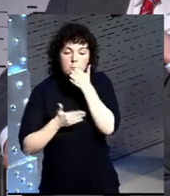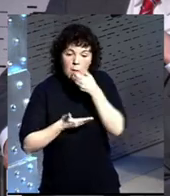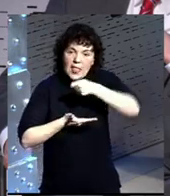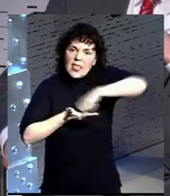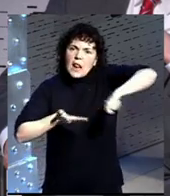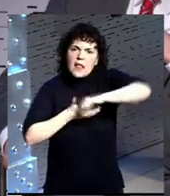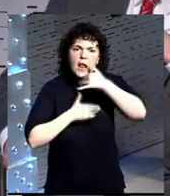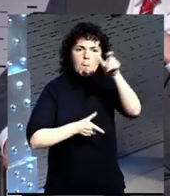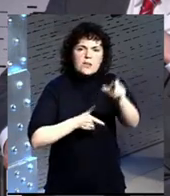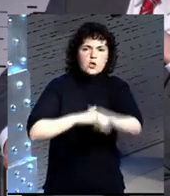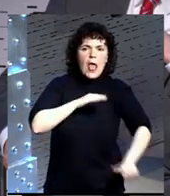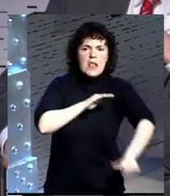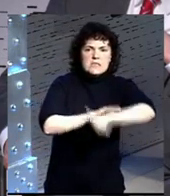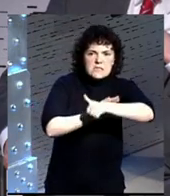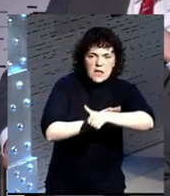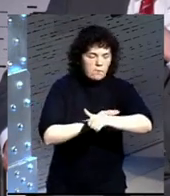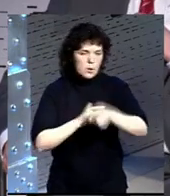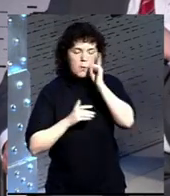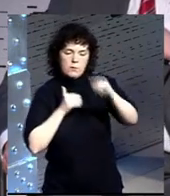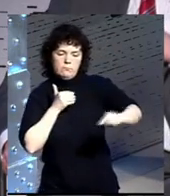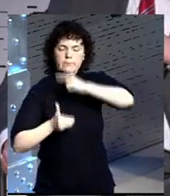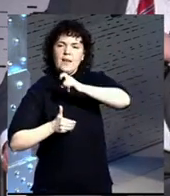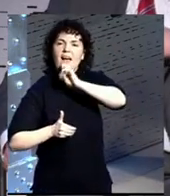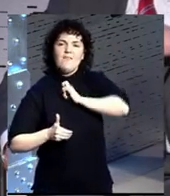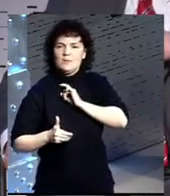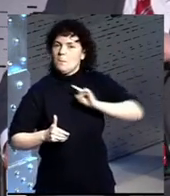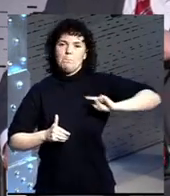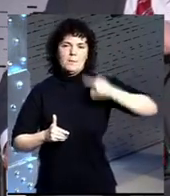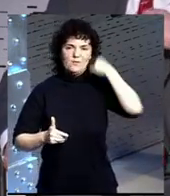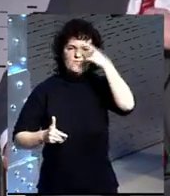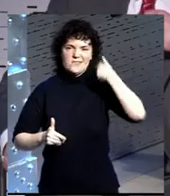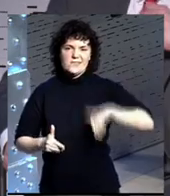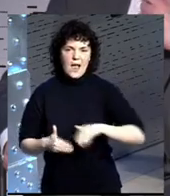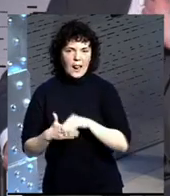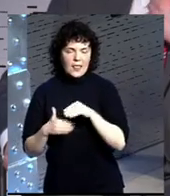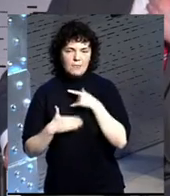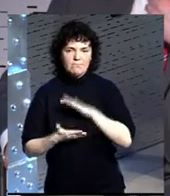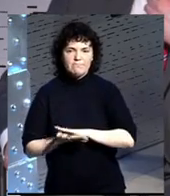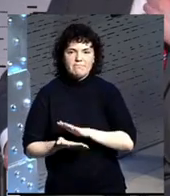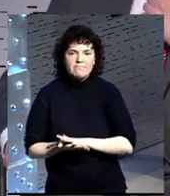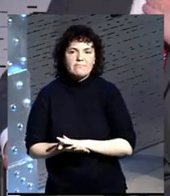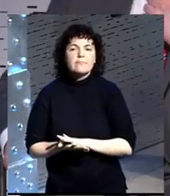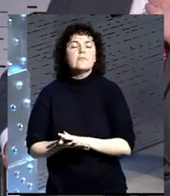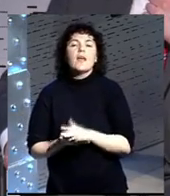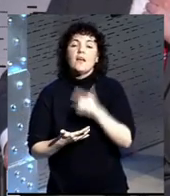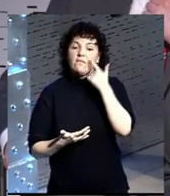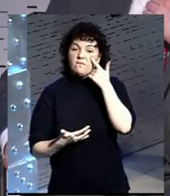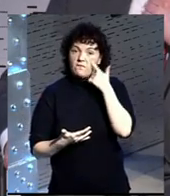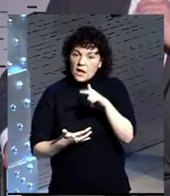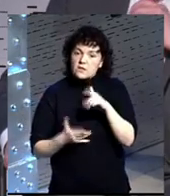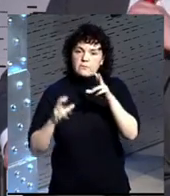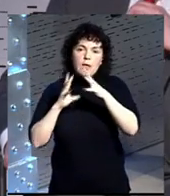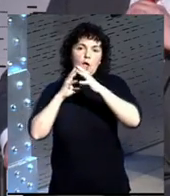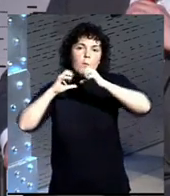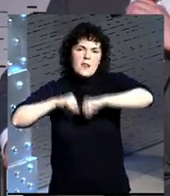de su tarjeta, iban a recibir el SMS ellos en primer lugar. Fijaos que eso tiene que ver con conveniencia y tiene que ver